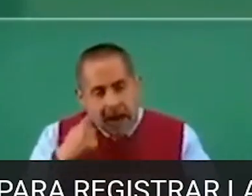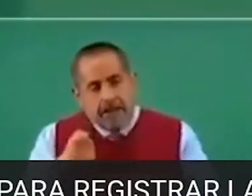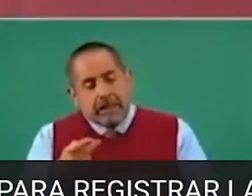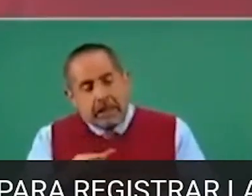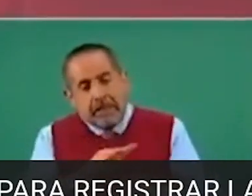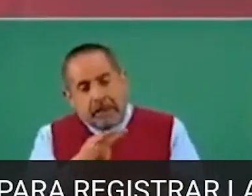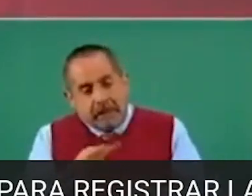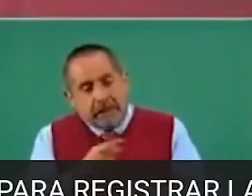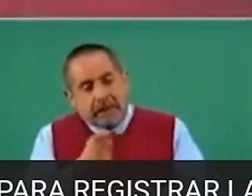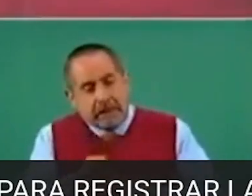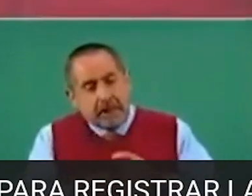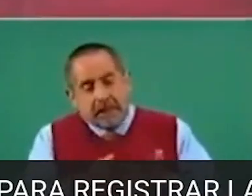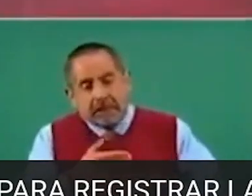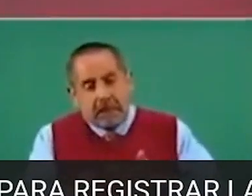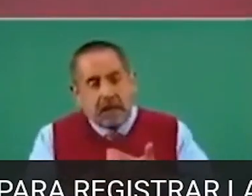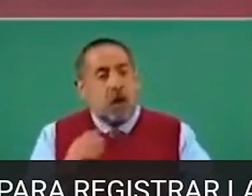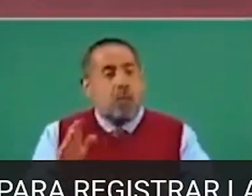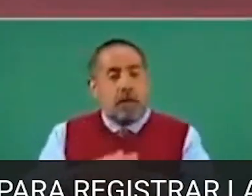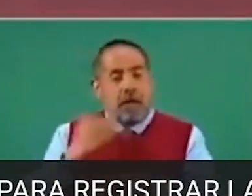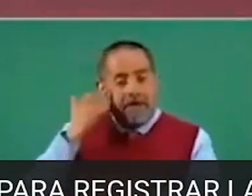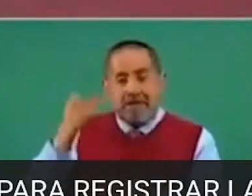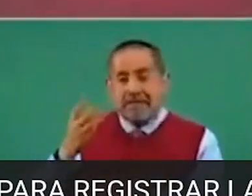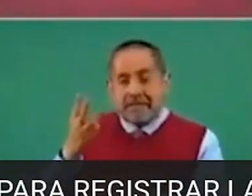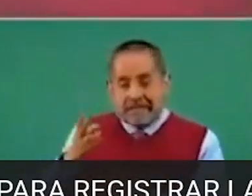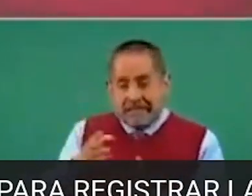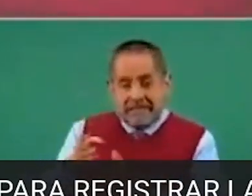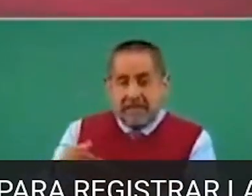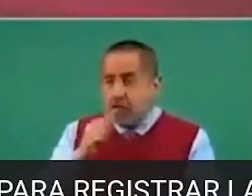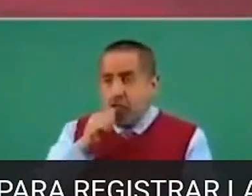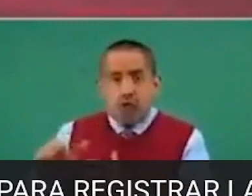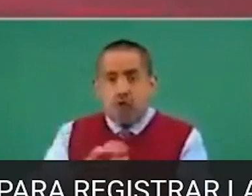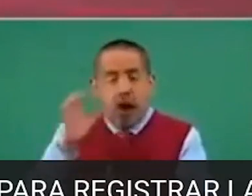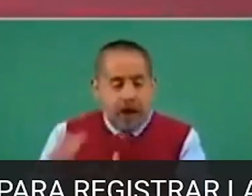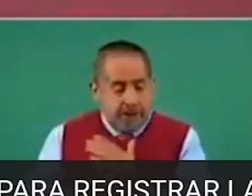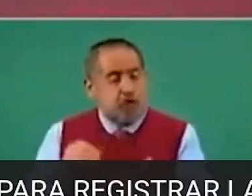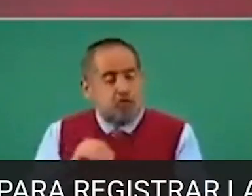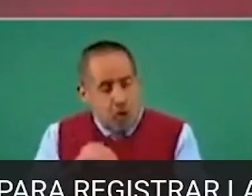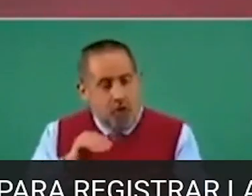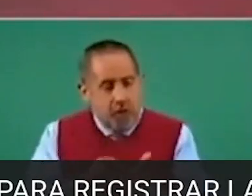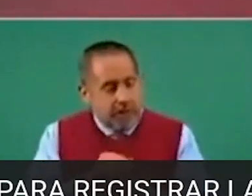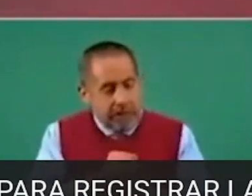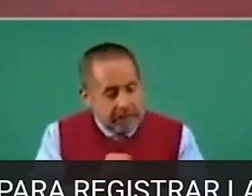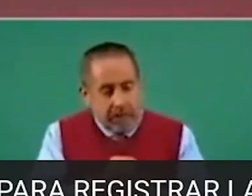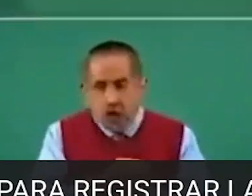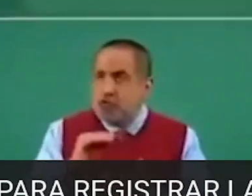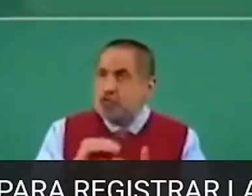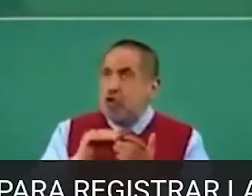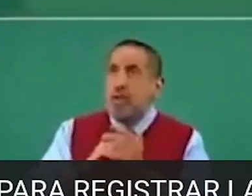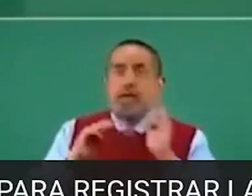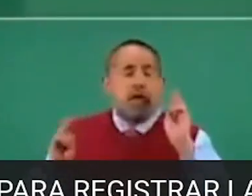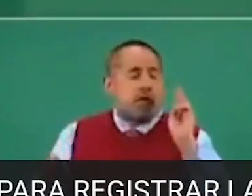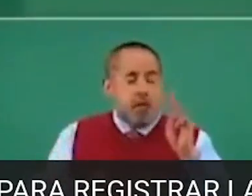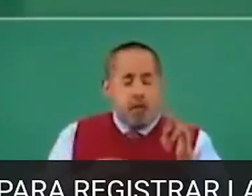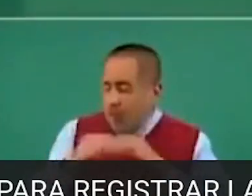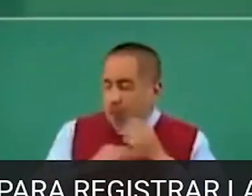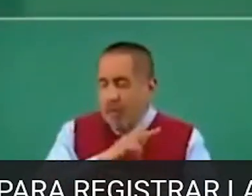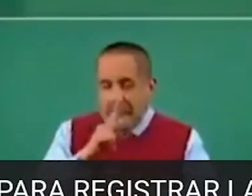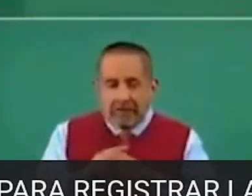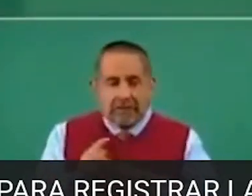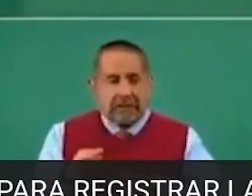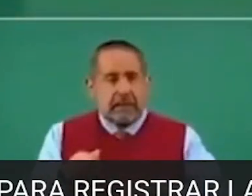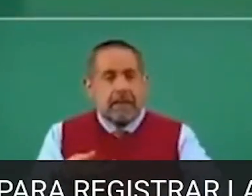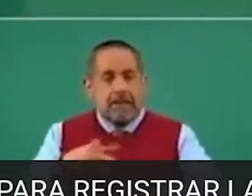seguimiento porque los ensayos clínicos fase 3 no han terminado. En todos los países que se les ha